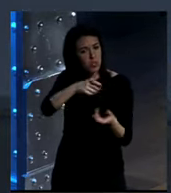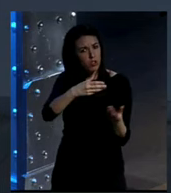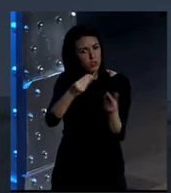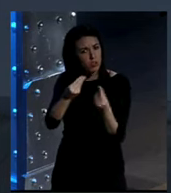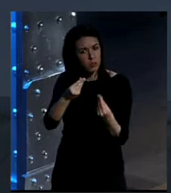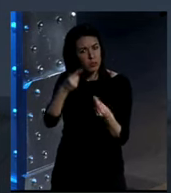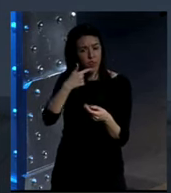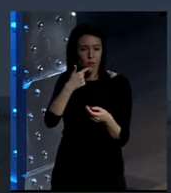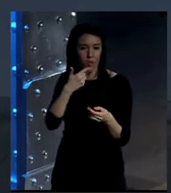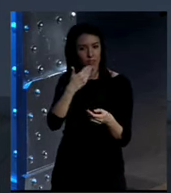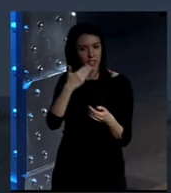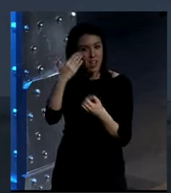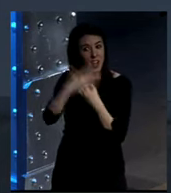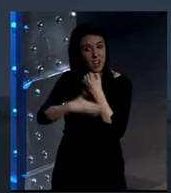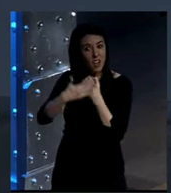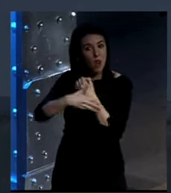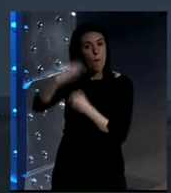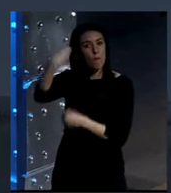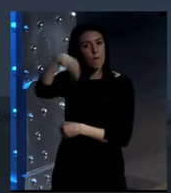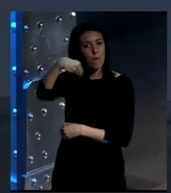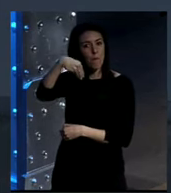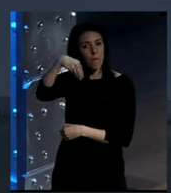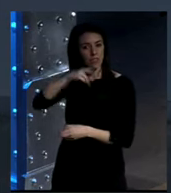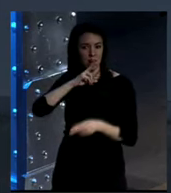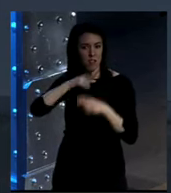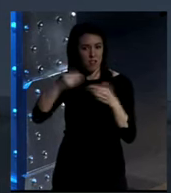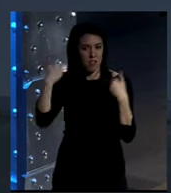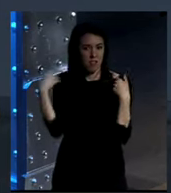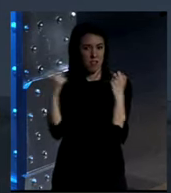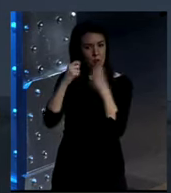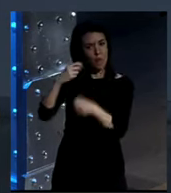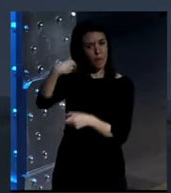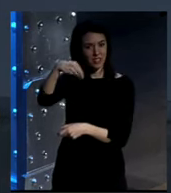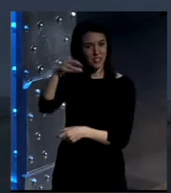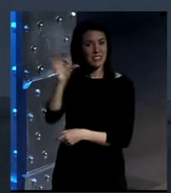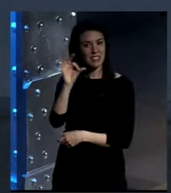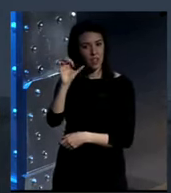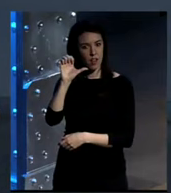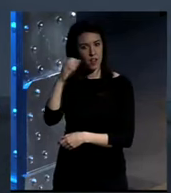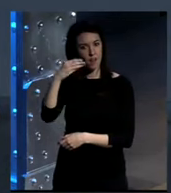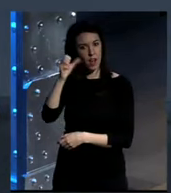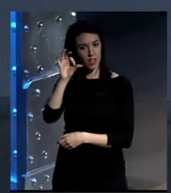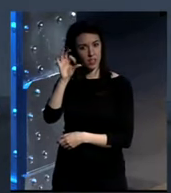cariñosamente presidente Sebastián. Voy a ser muy breve.